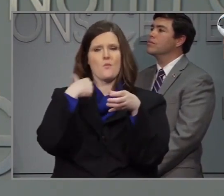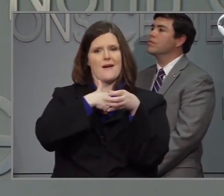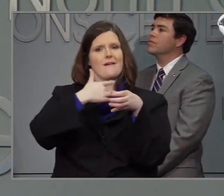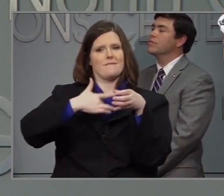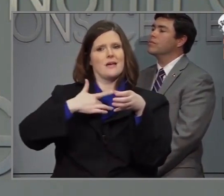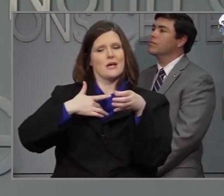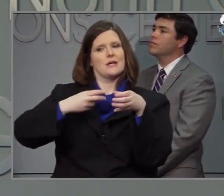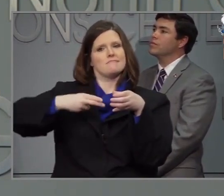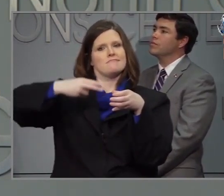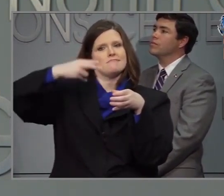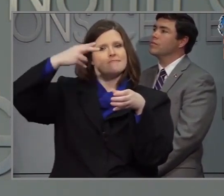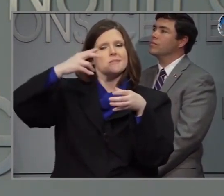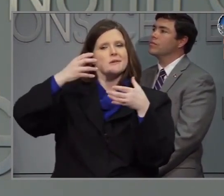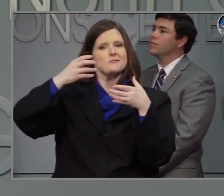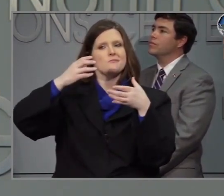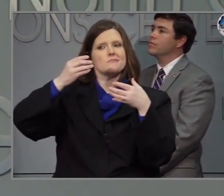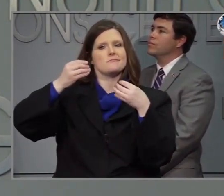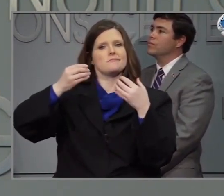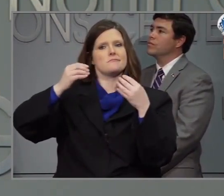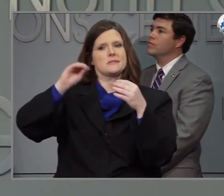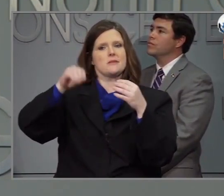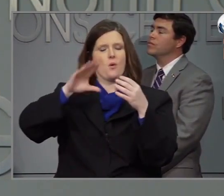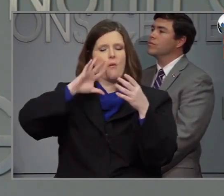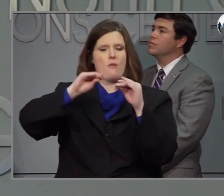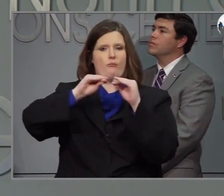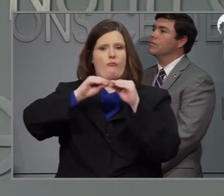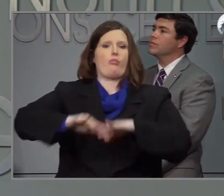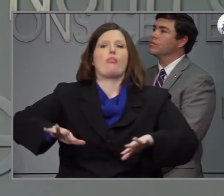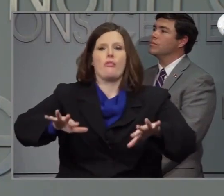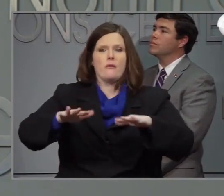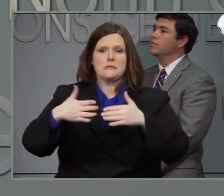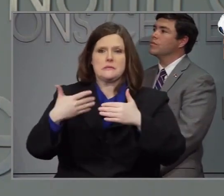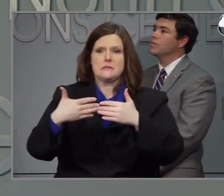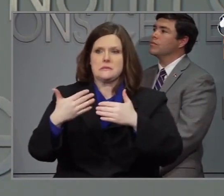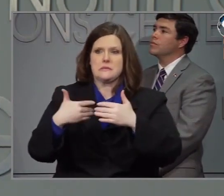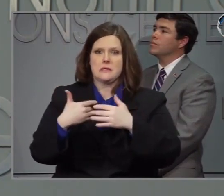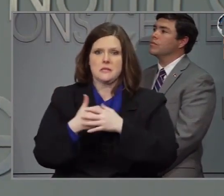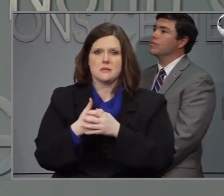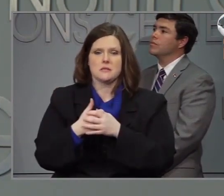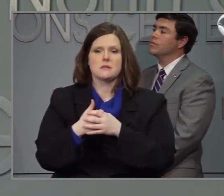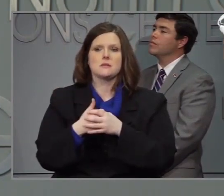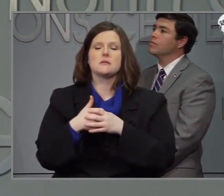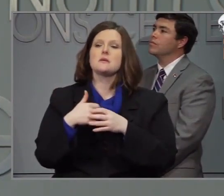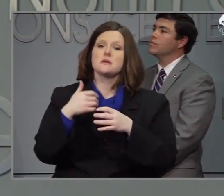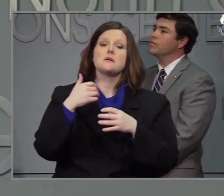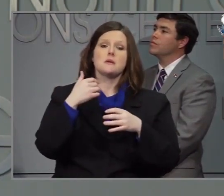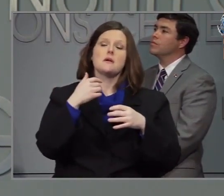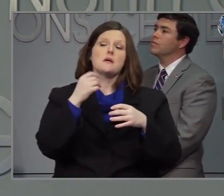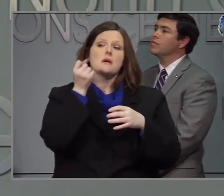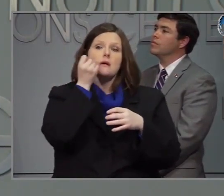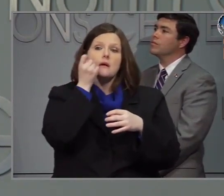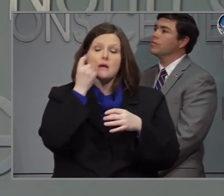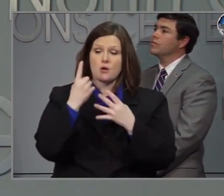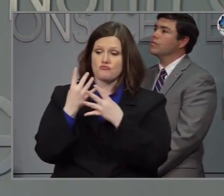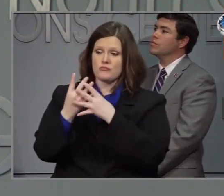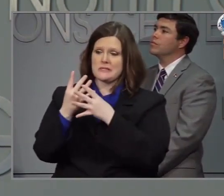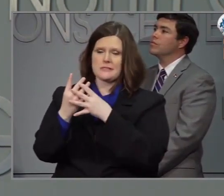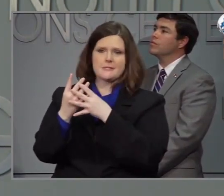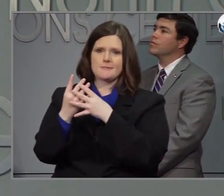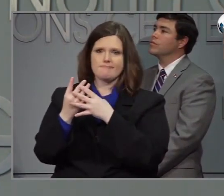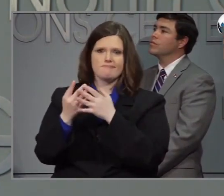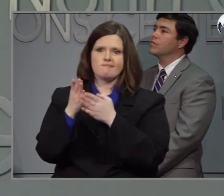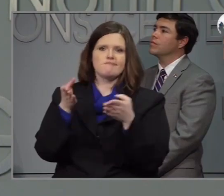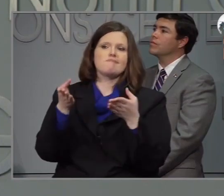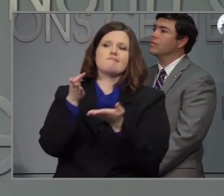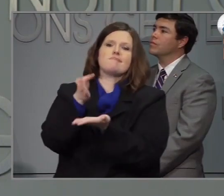hay más posibilidad de que el virus se transmita ha habido restricciones a visitantes en